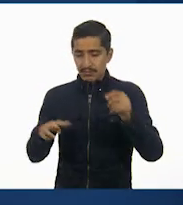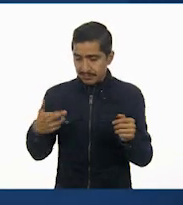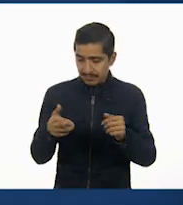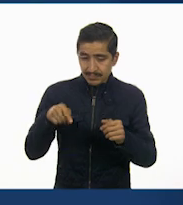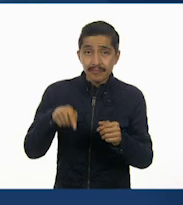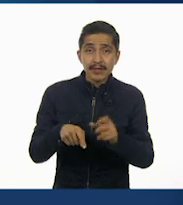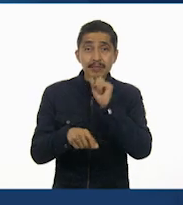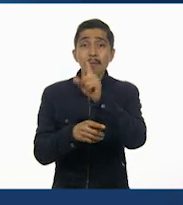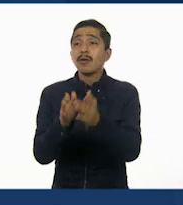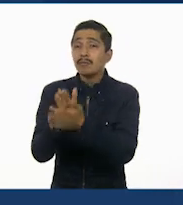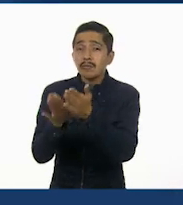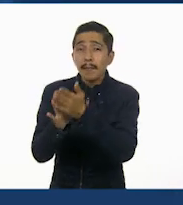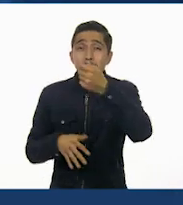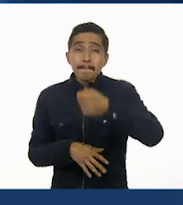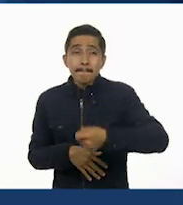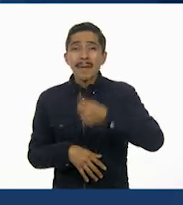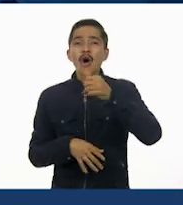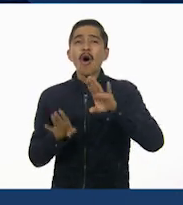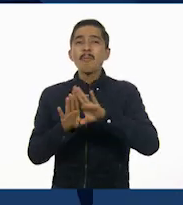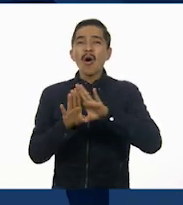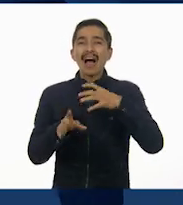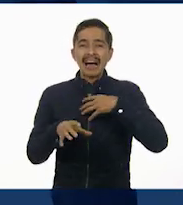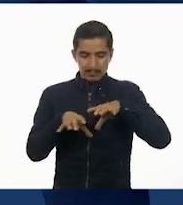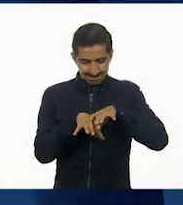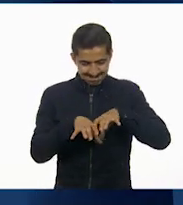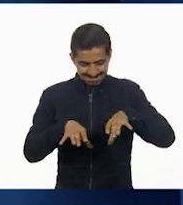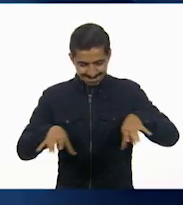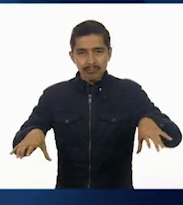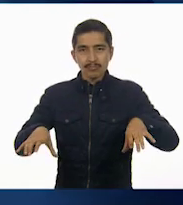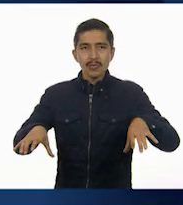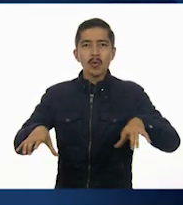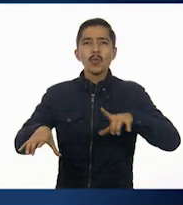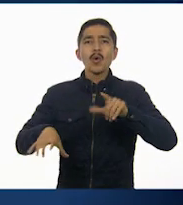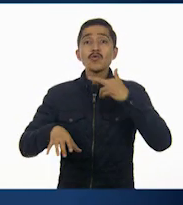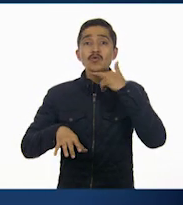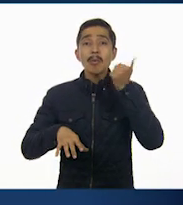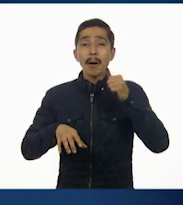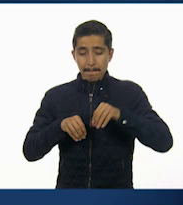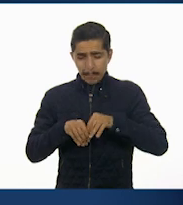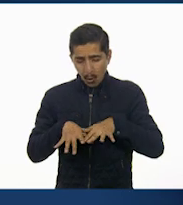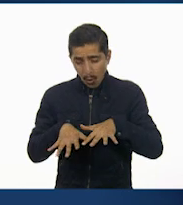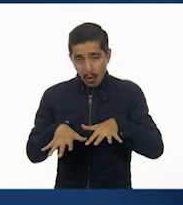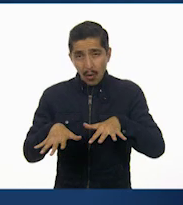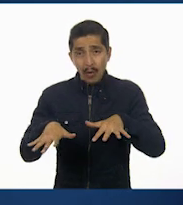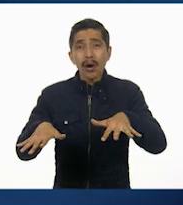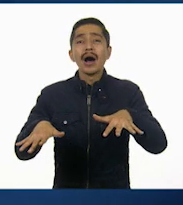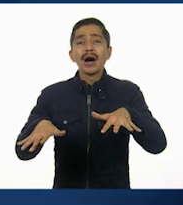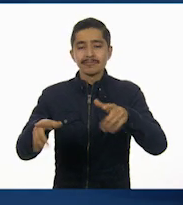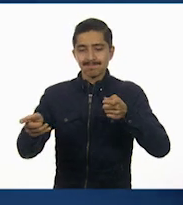Se construyó el primer drenaje y Roma extendió su dominio por toda la región del Lacio.